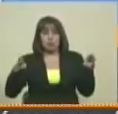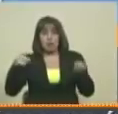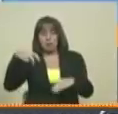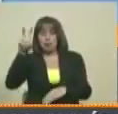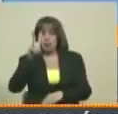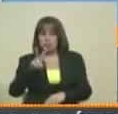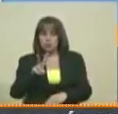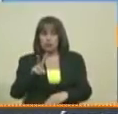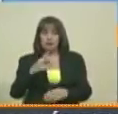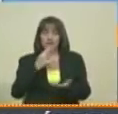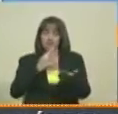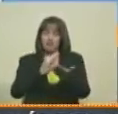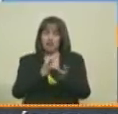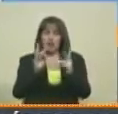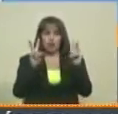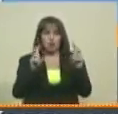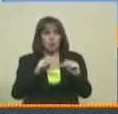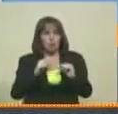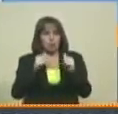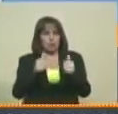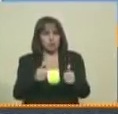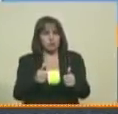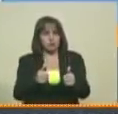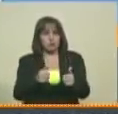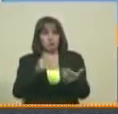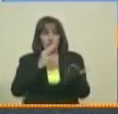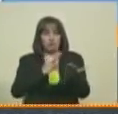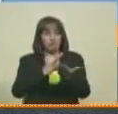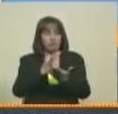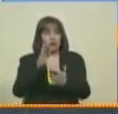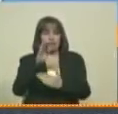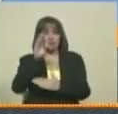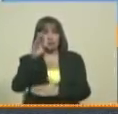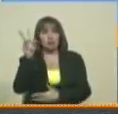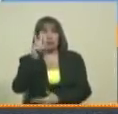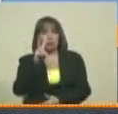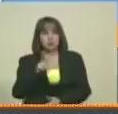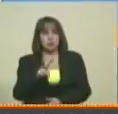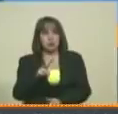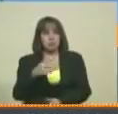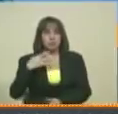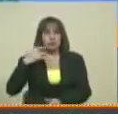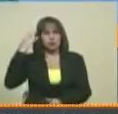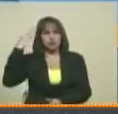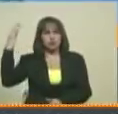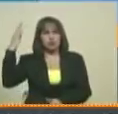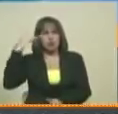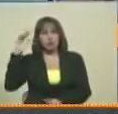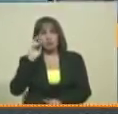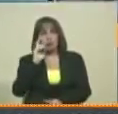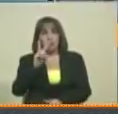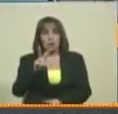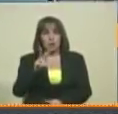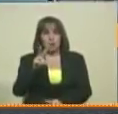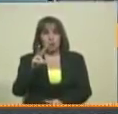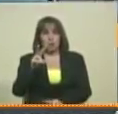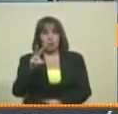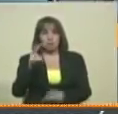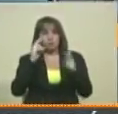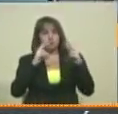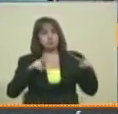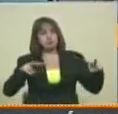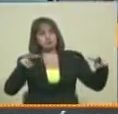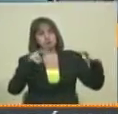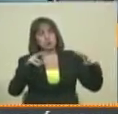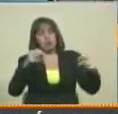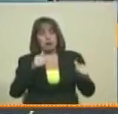nuevo comienzo. Tengo una gran fe en el futuro de Venezuela. Yo sueño y veo en los ojos de ustedes, en